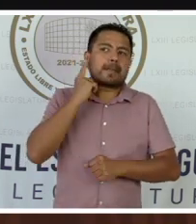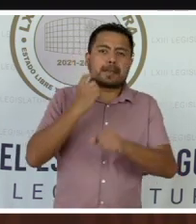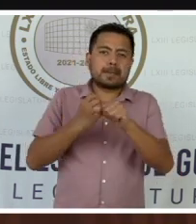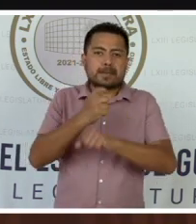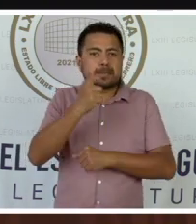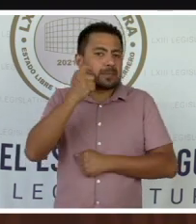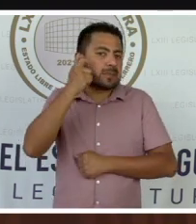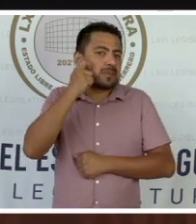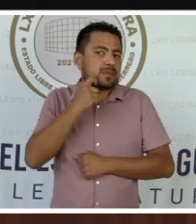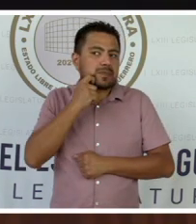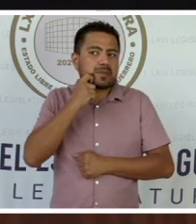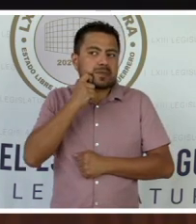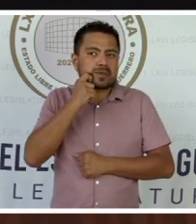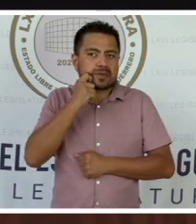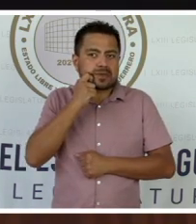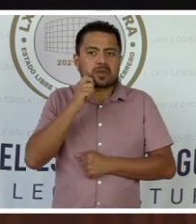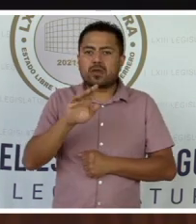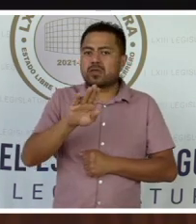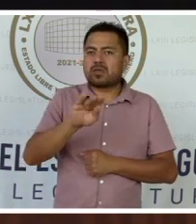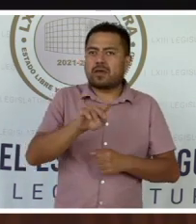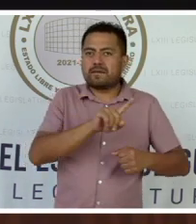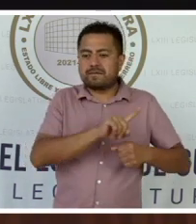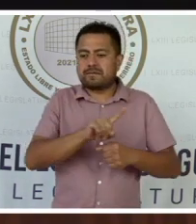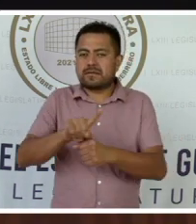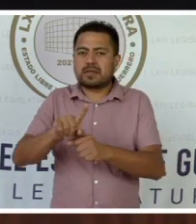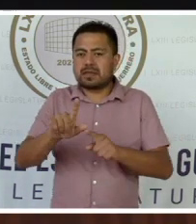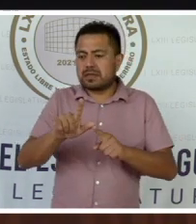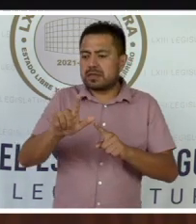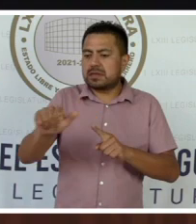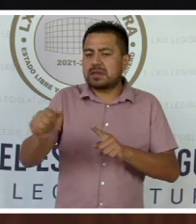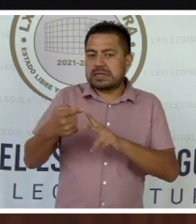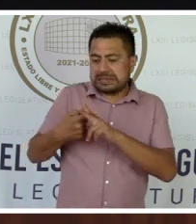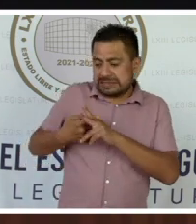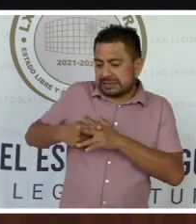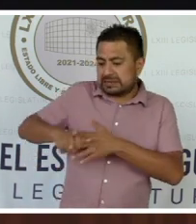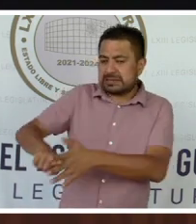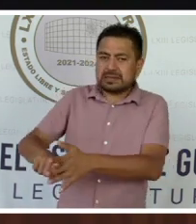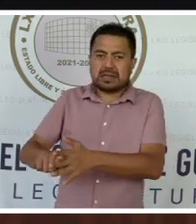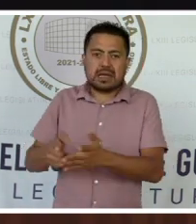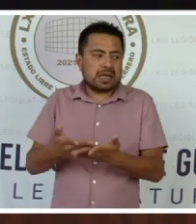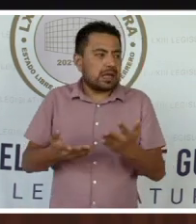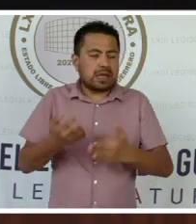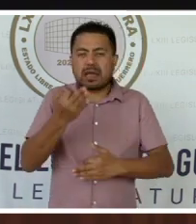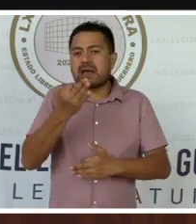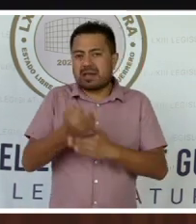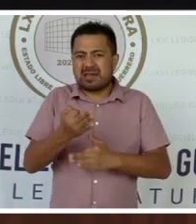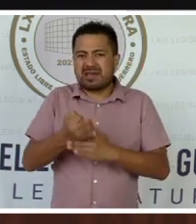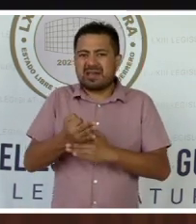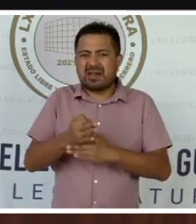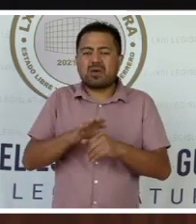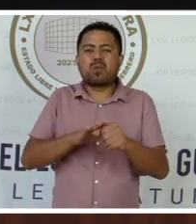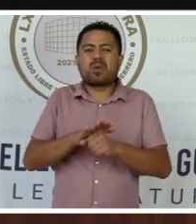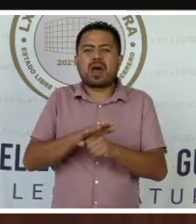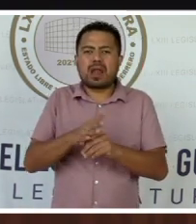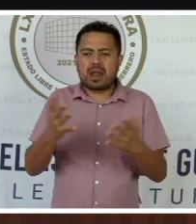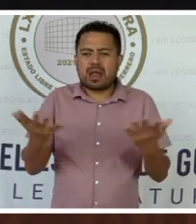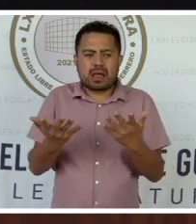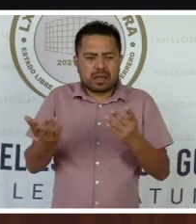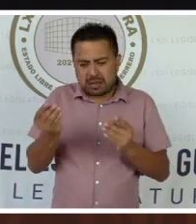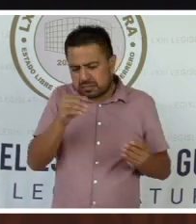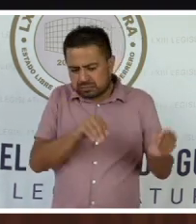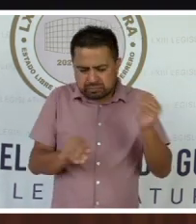término de 90 días después de la entrada en vigor del presente decreto elaborará y